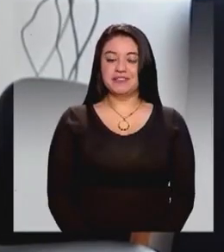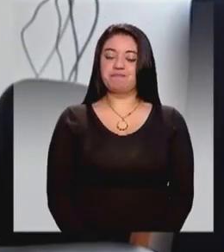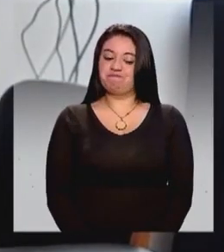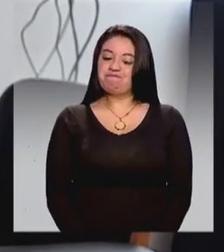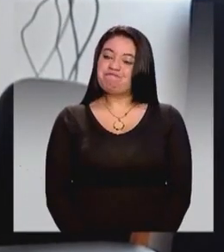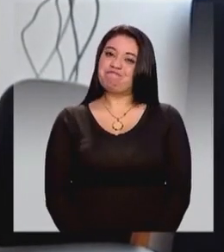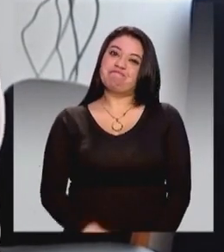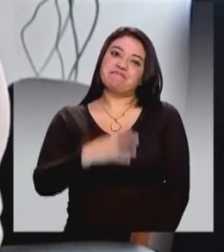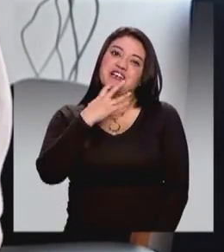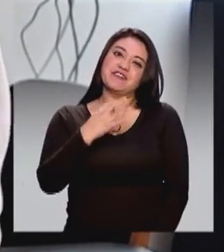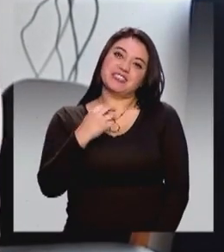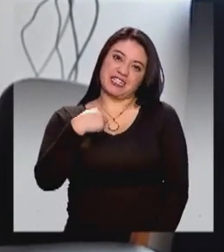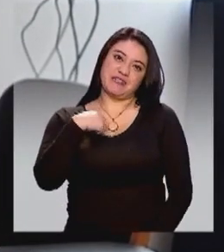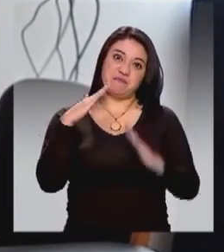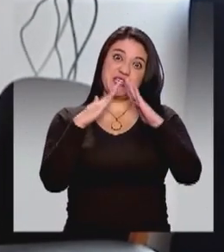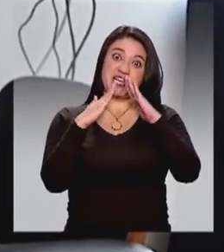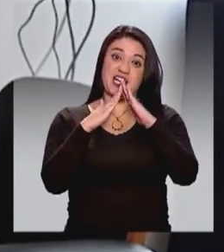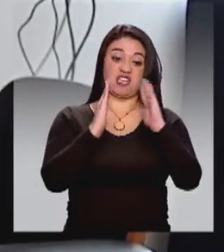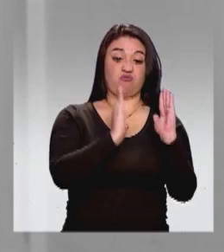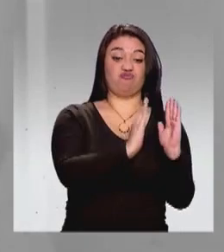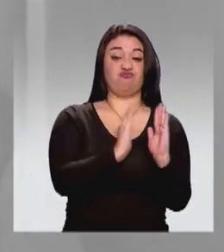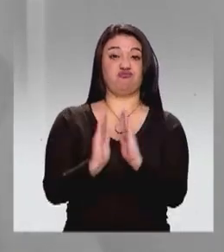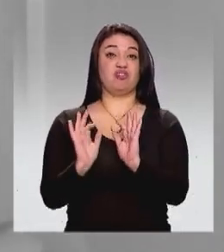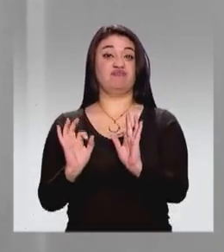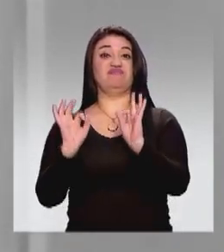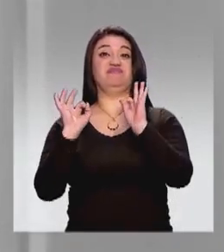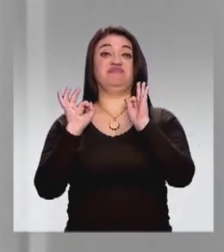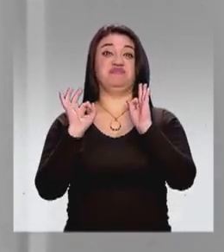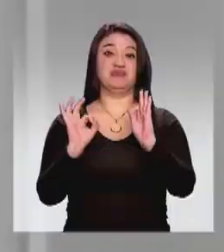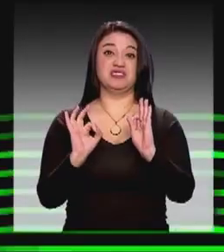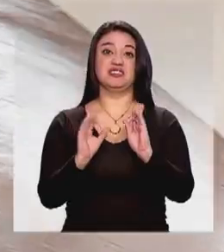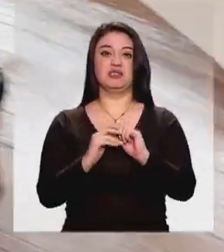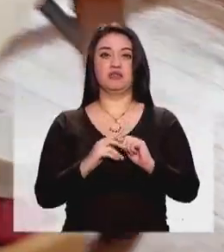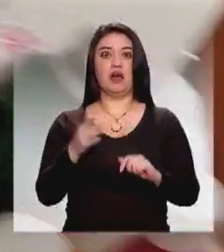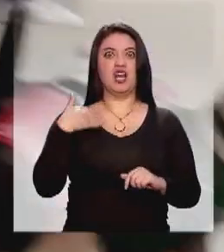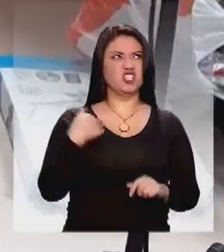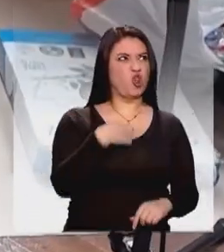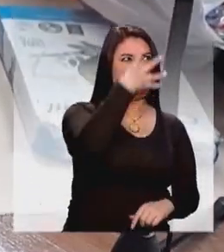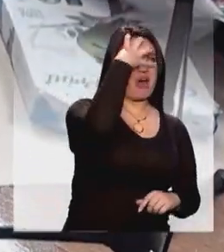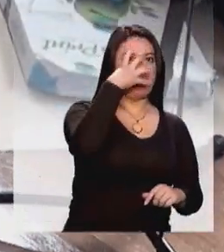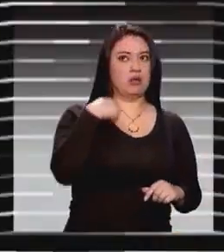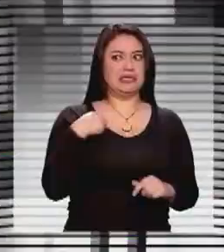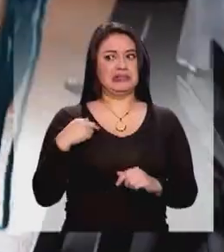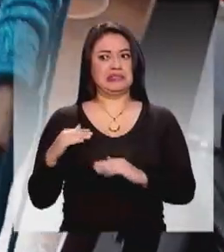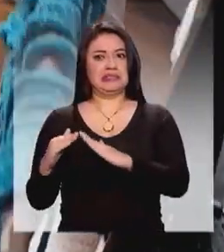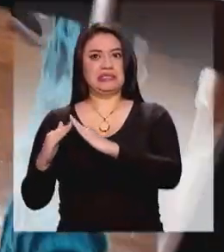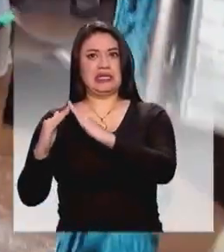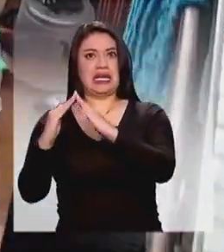La verdad es que mi casa tampoco está tan ordenada. Porque yo traigo mucho coraje.